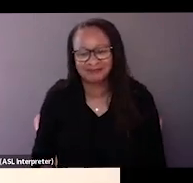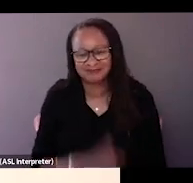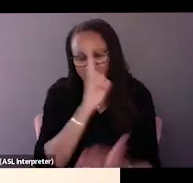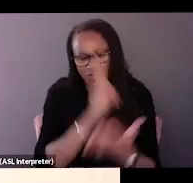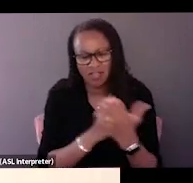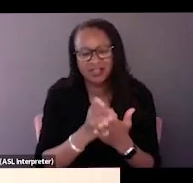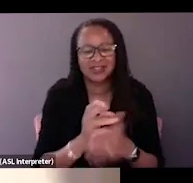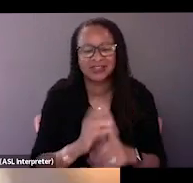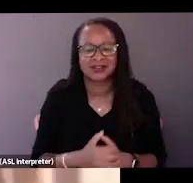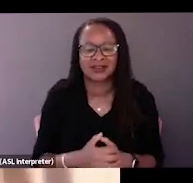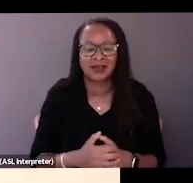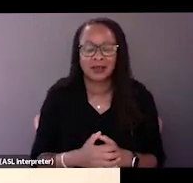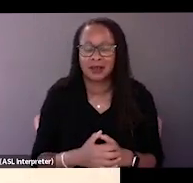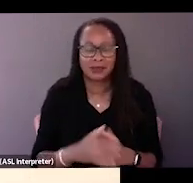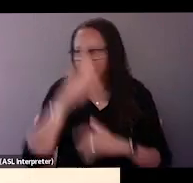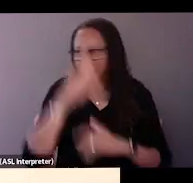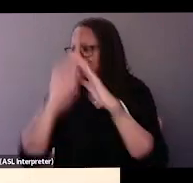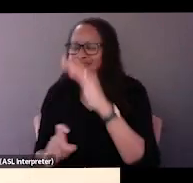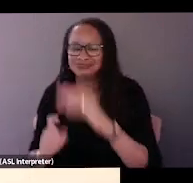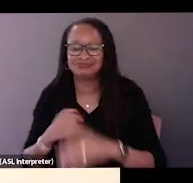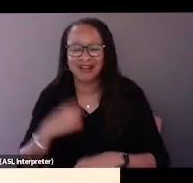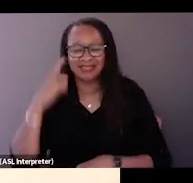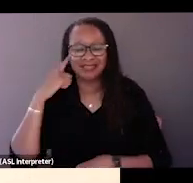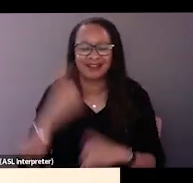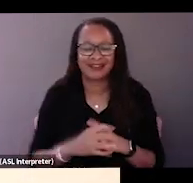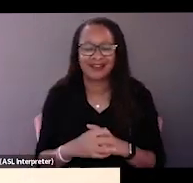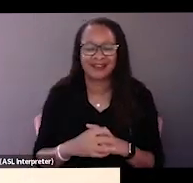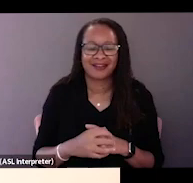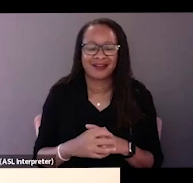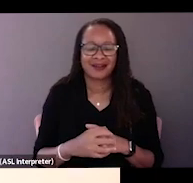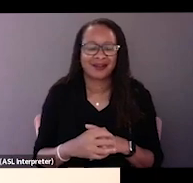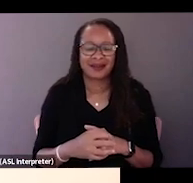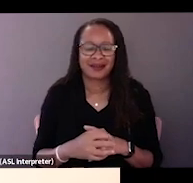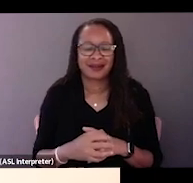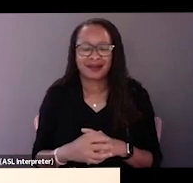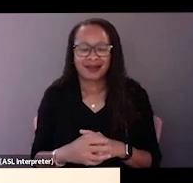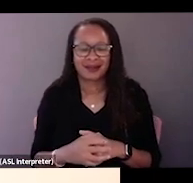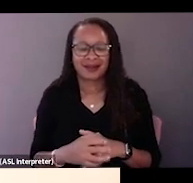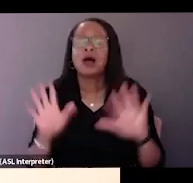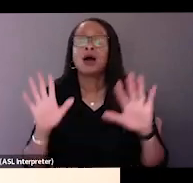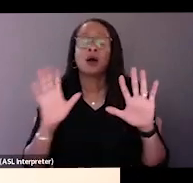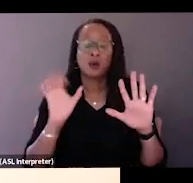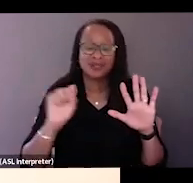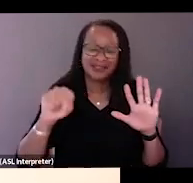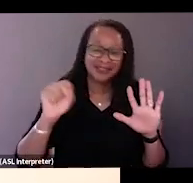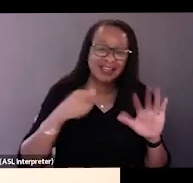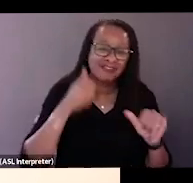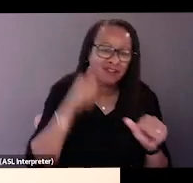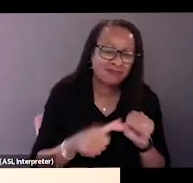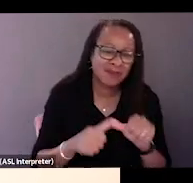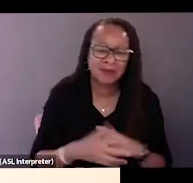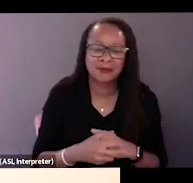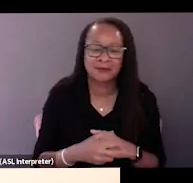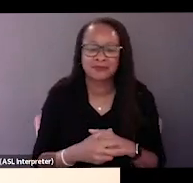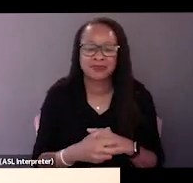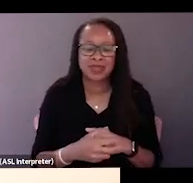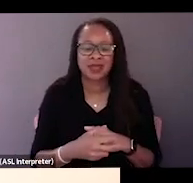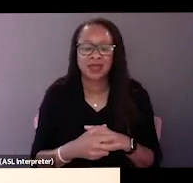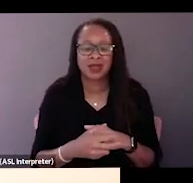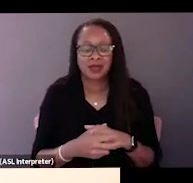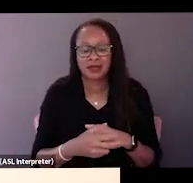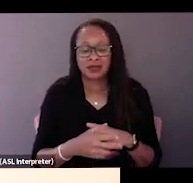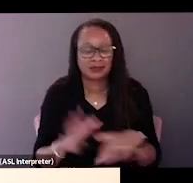me fui perdiendo en la pregunta. No, ya, y yo siento que el hecho de